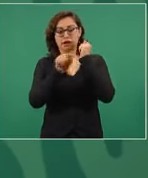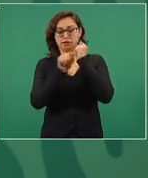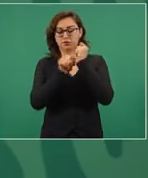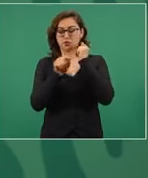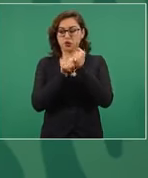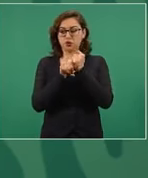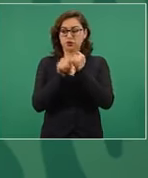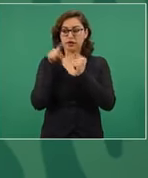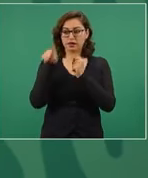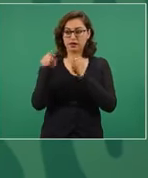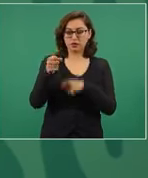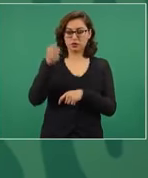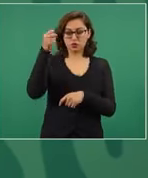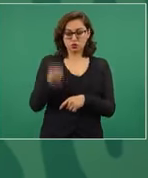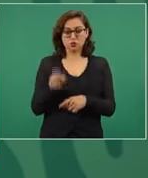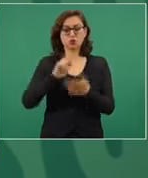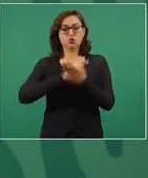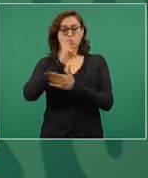sureste,